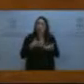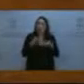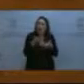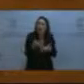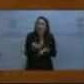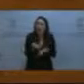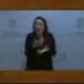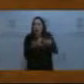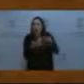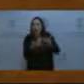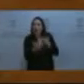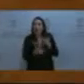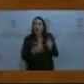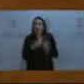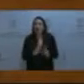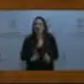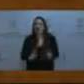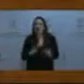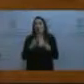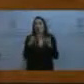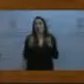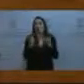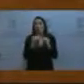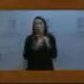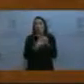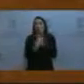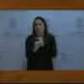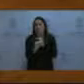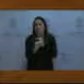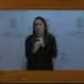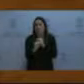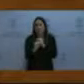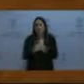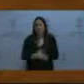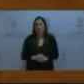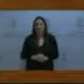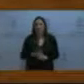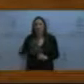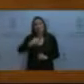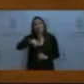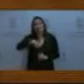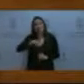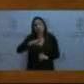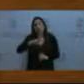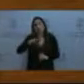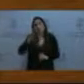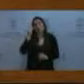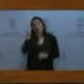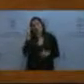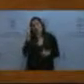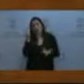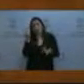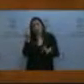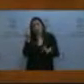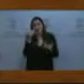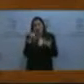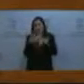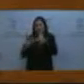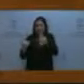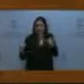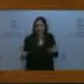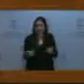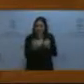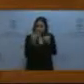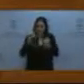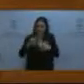coadyuvará al sostenimiento de los gastos públicos. Si bien entendemos que las principales líneas de actuación en materia de